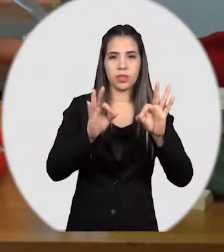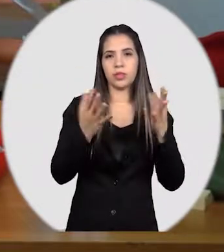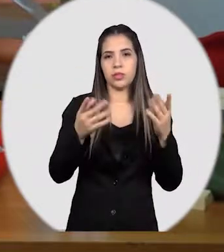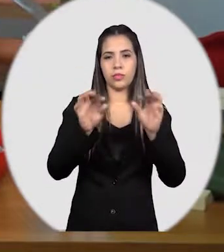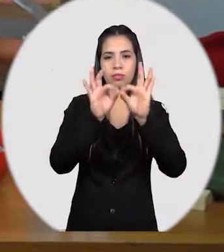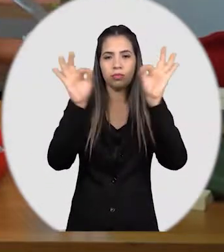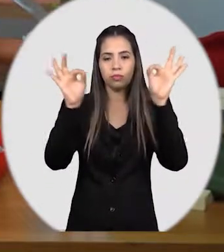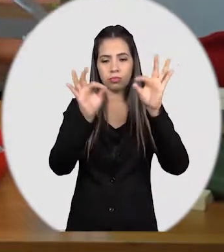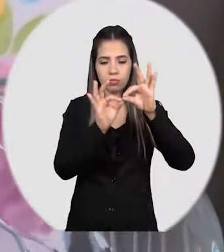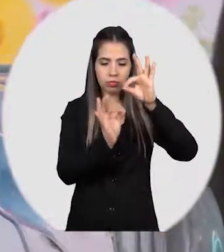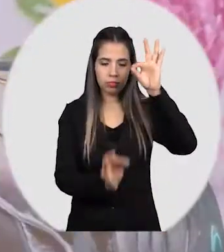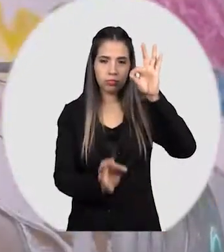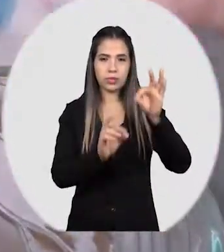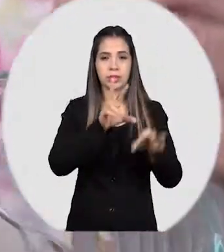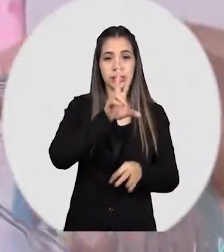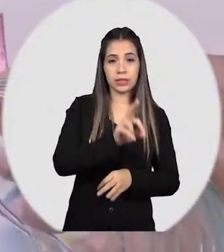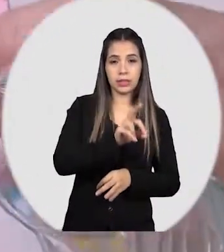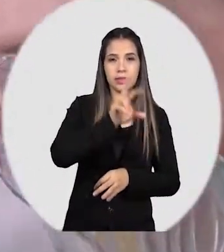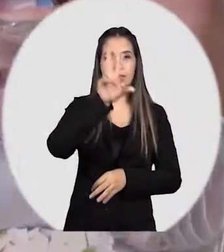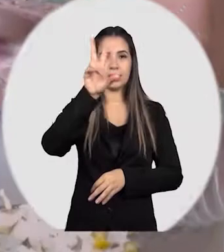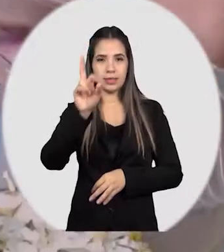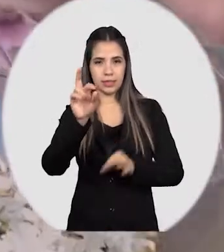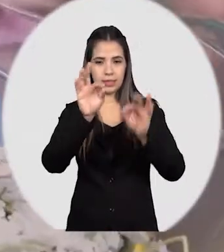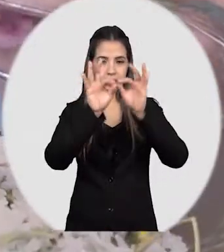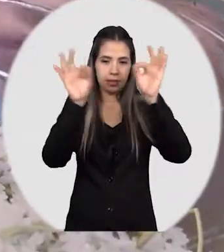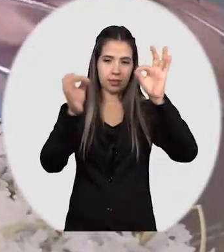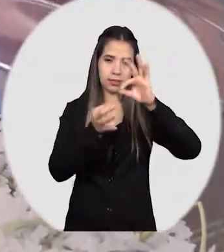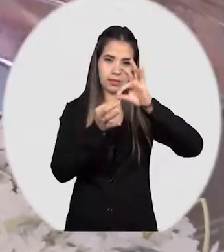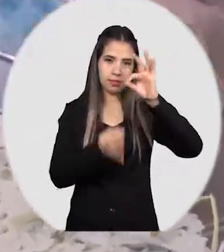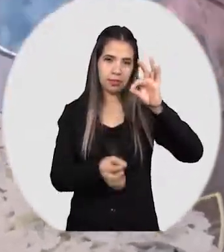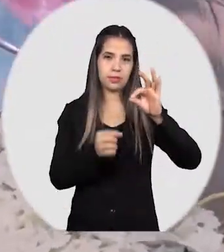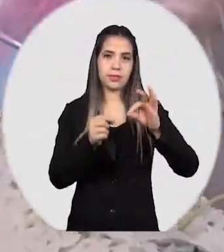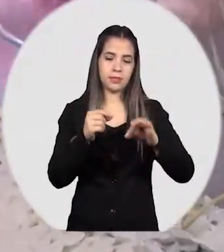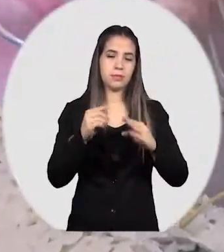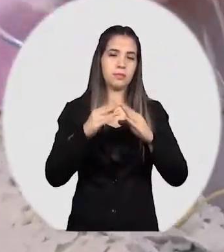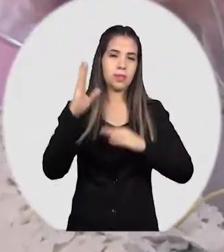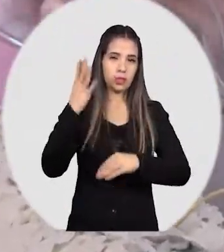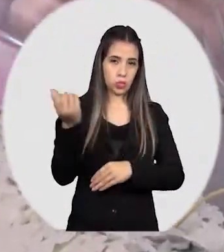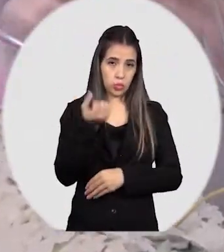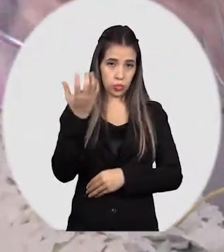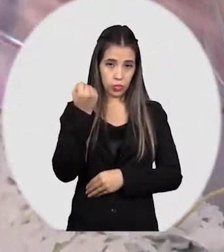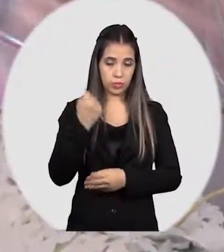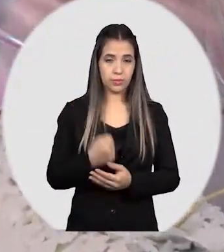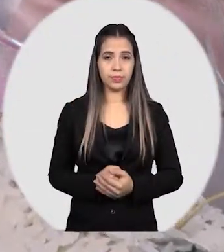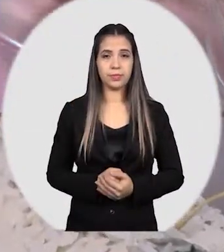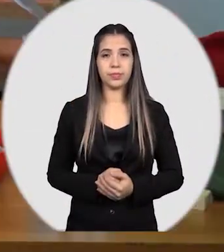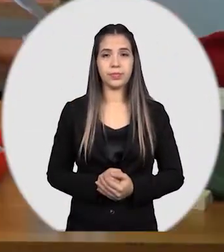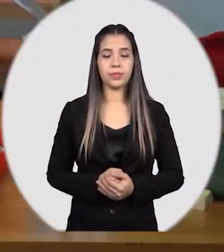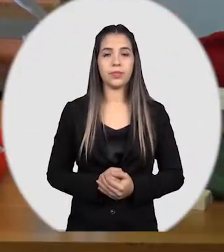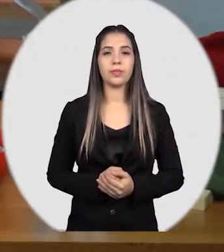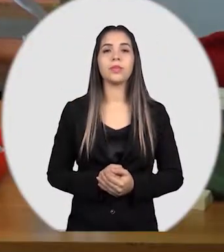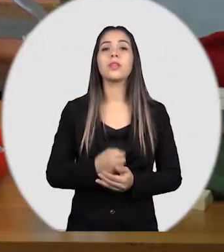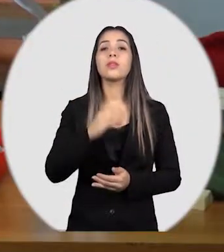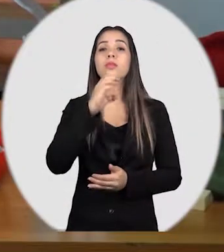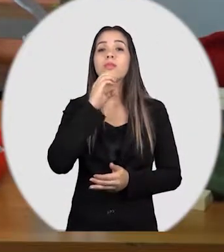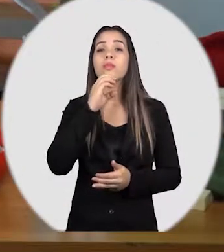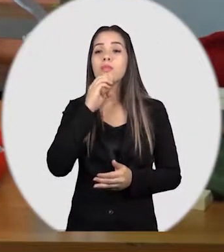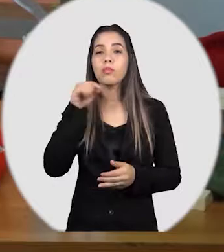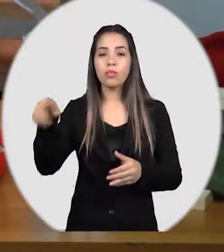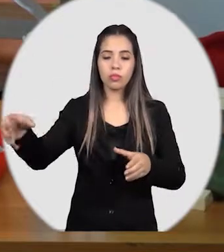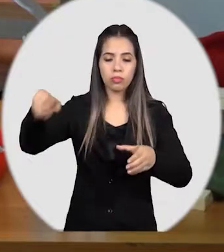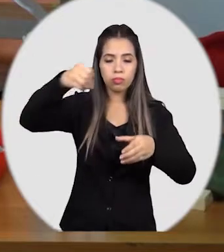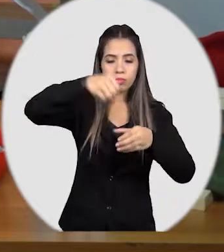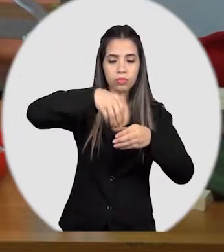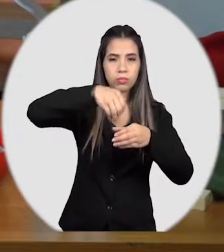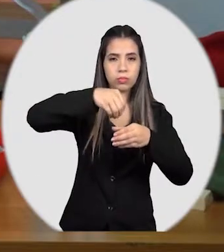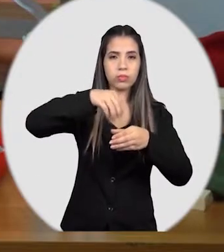30x30, la que más se utiliza. Y ahora vamos a proceder a la carga. Vamos a